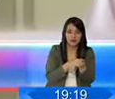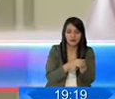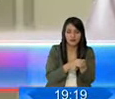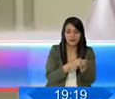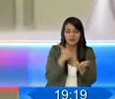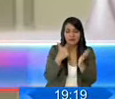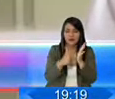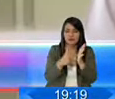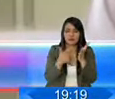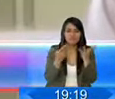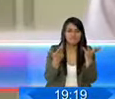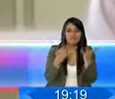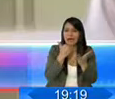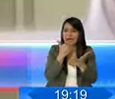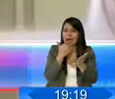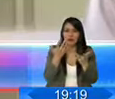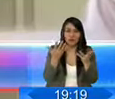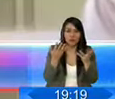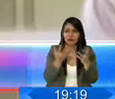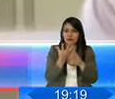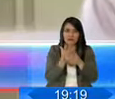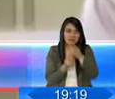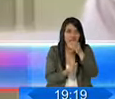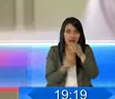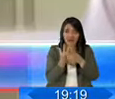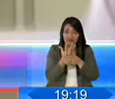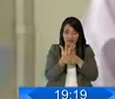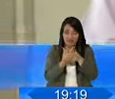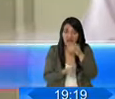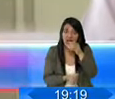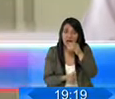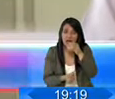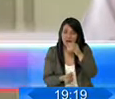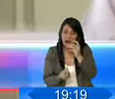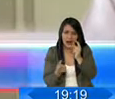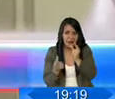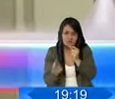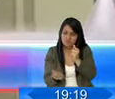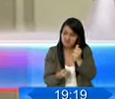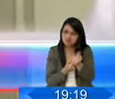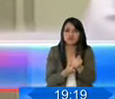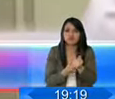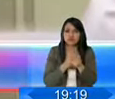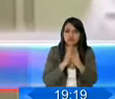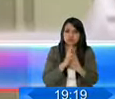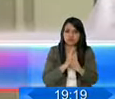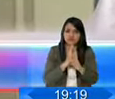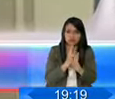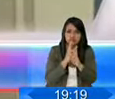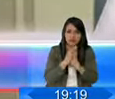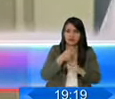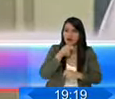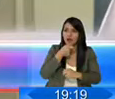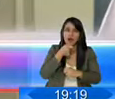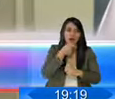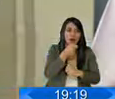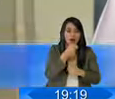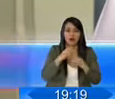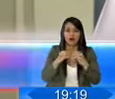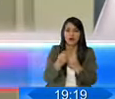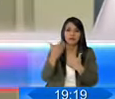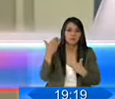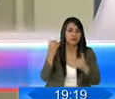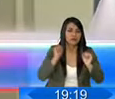el caso que por cualquier motivo tengamos esto, nosotros igual podemos seguir dando resultados tanto a la prensa como a las